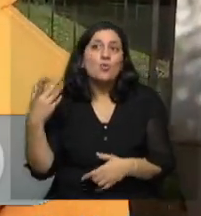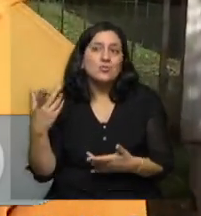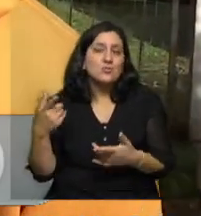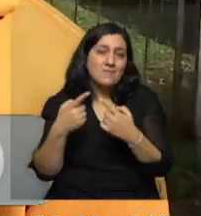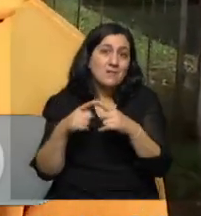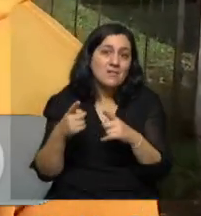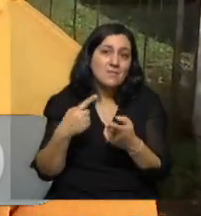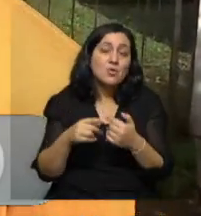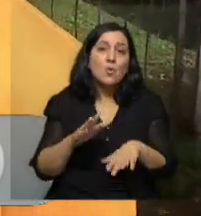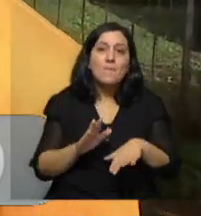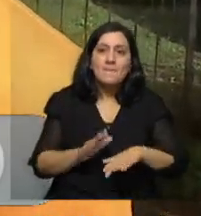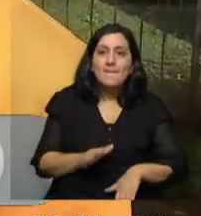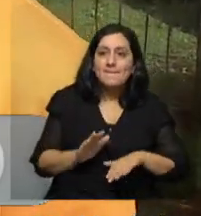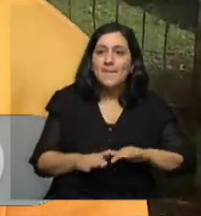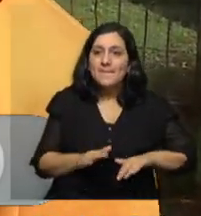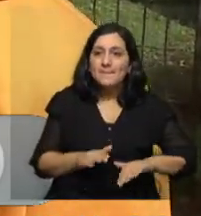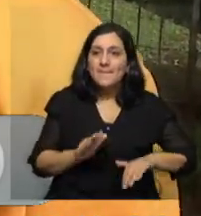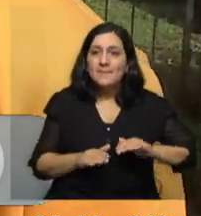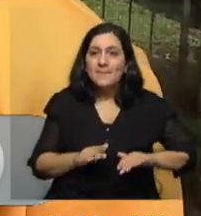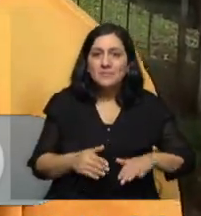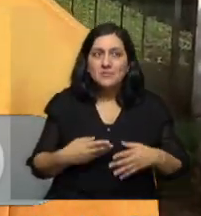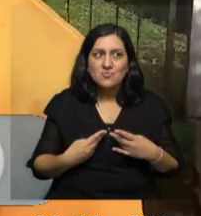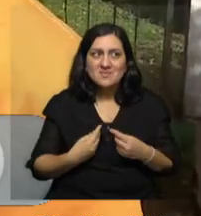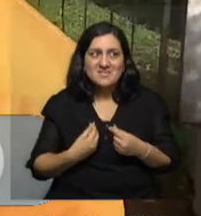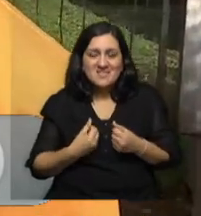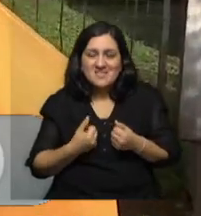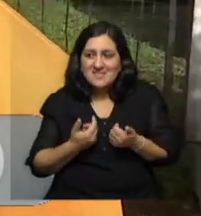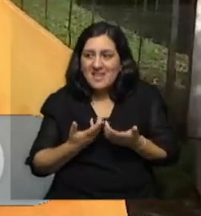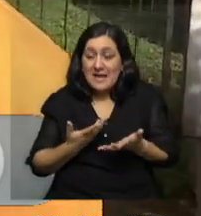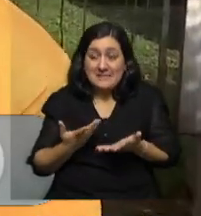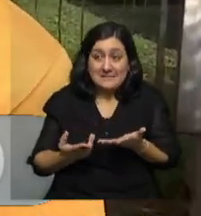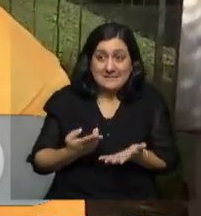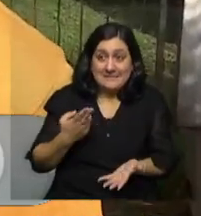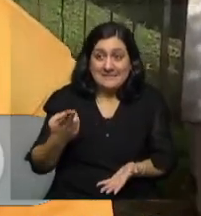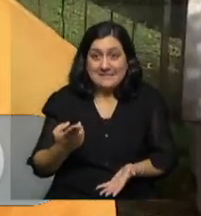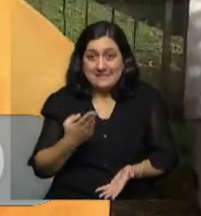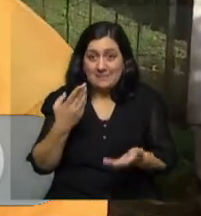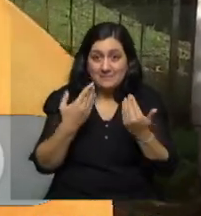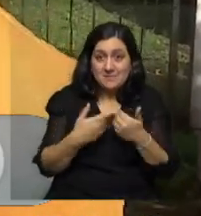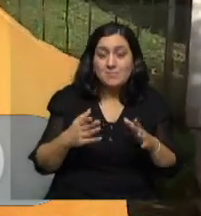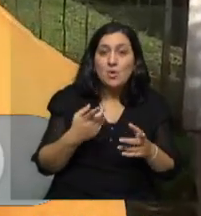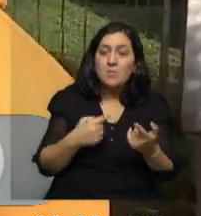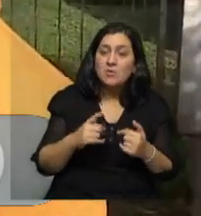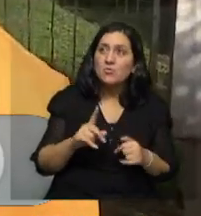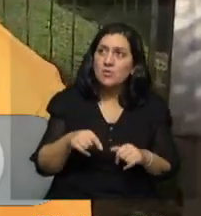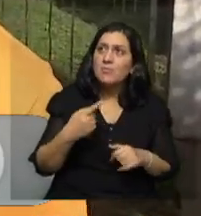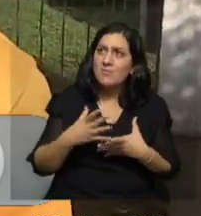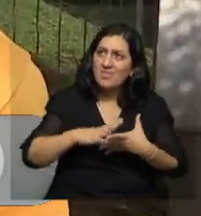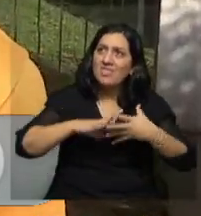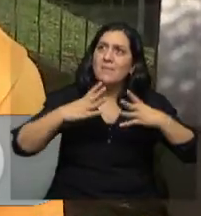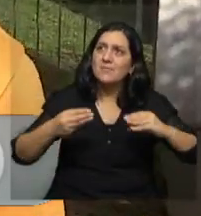para la voz. Pero bueno, me sentí un poco desnudo en sí al principio, pero después me empecé a amigar. También había